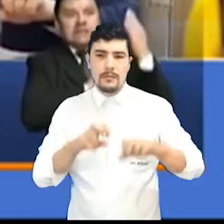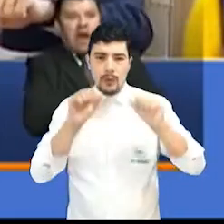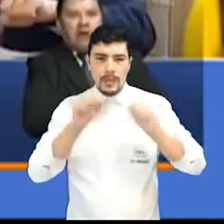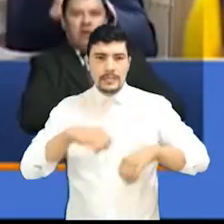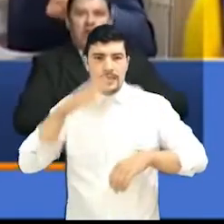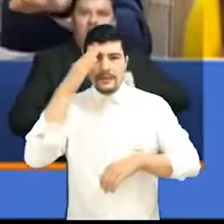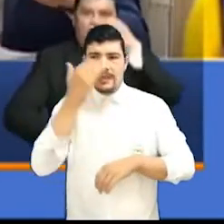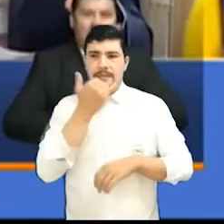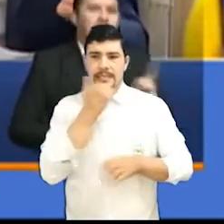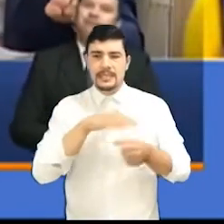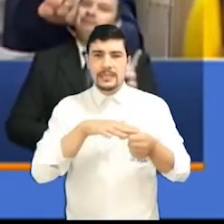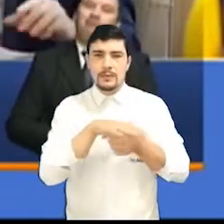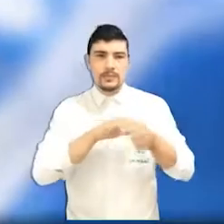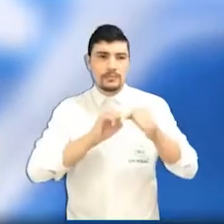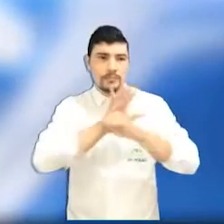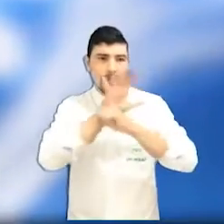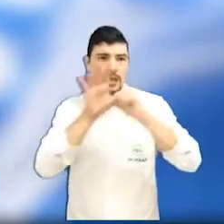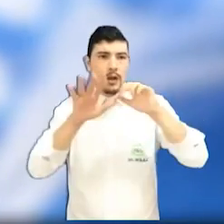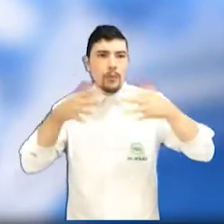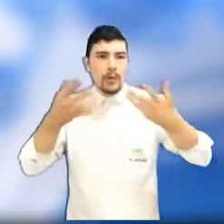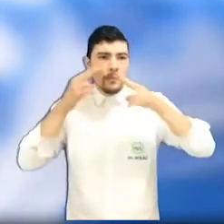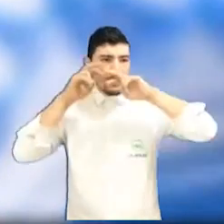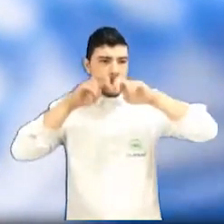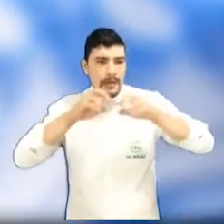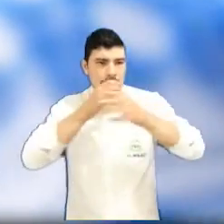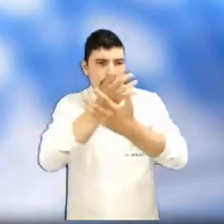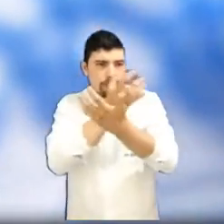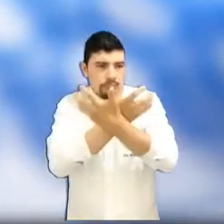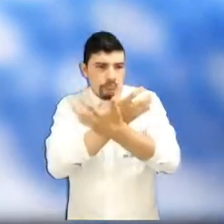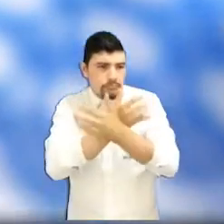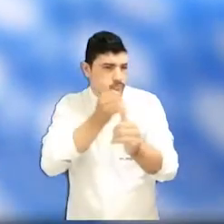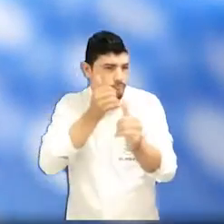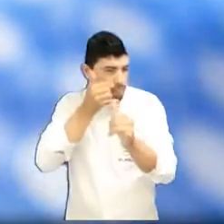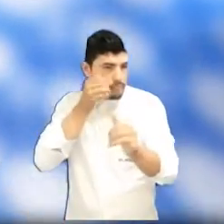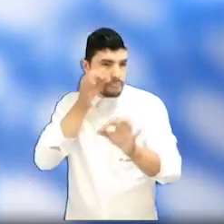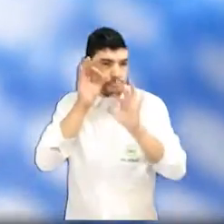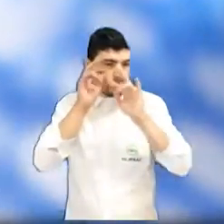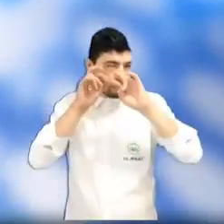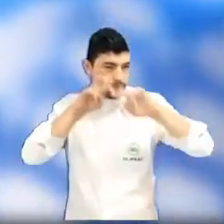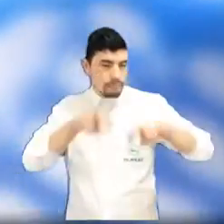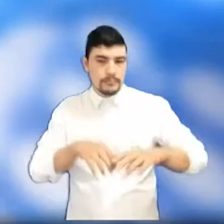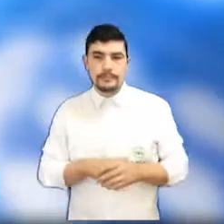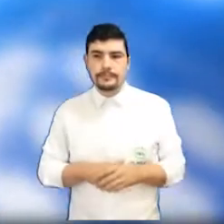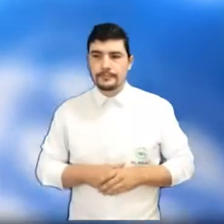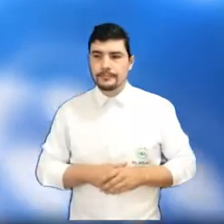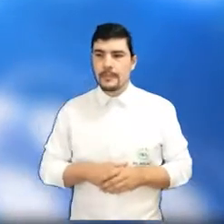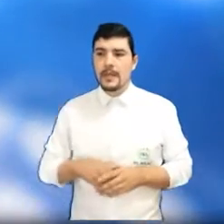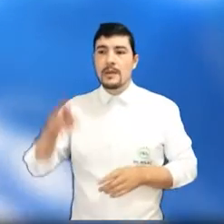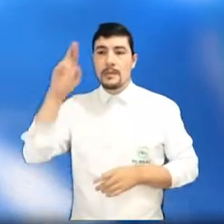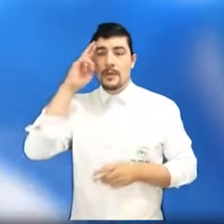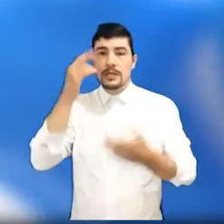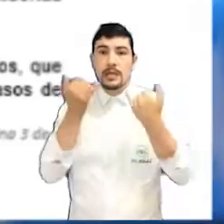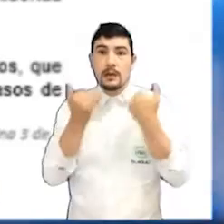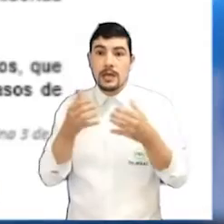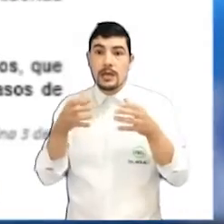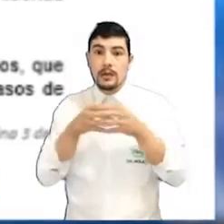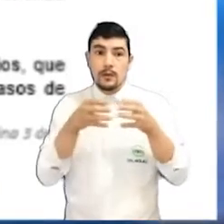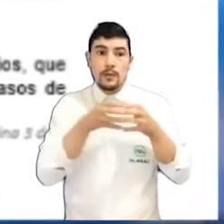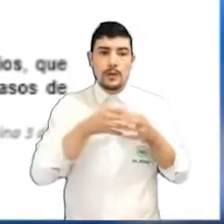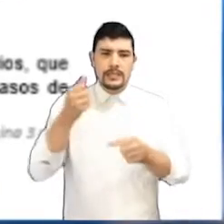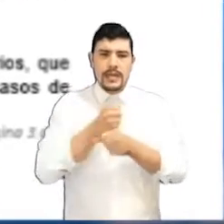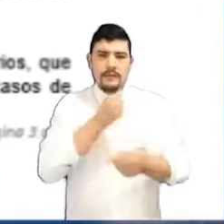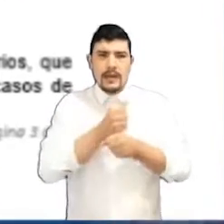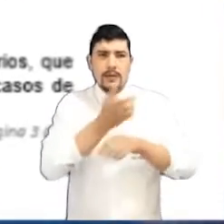se ha tornado difícil por eso las agremiaciones piden a las entidades y funcionarios que faciliten el cubrimiento de la